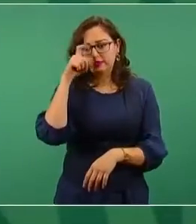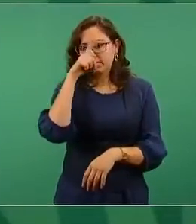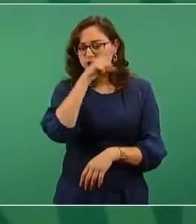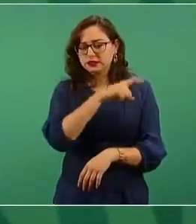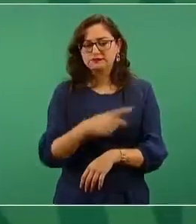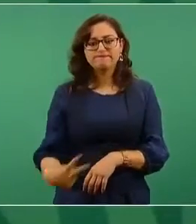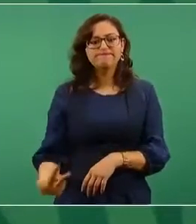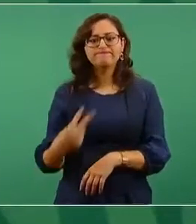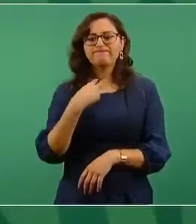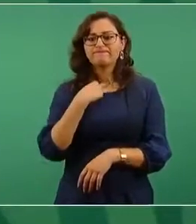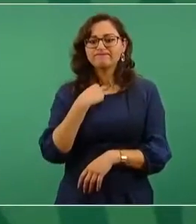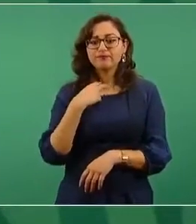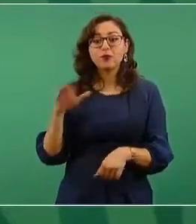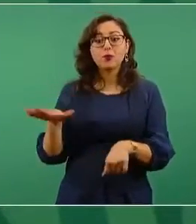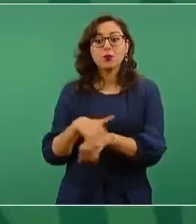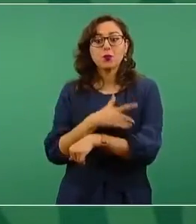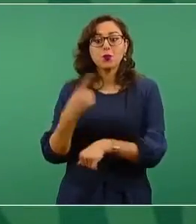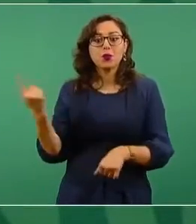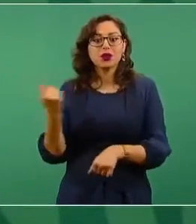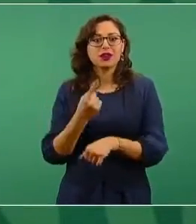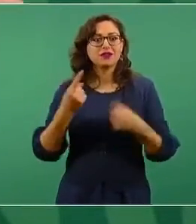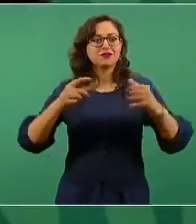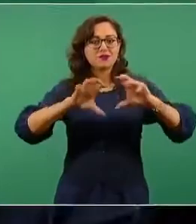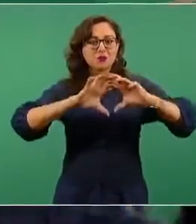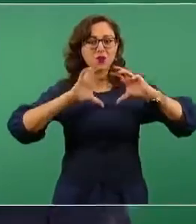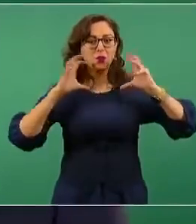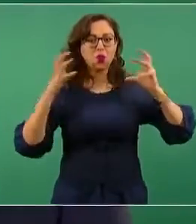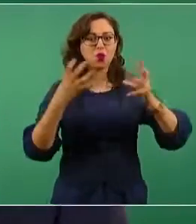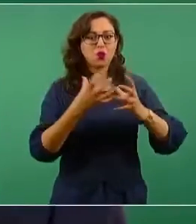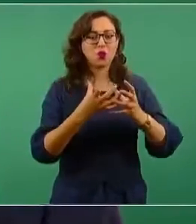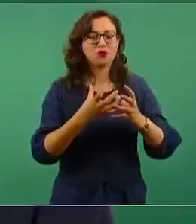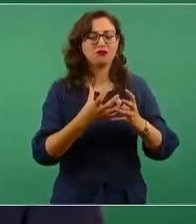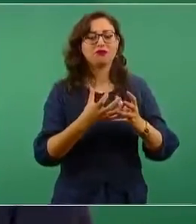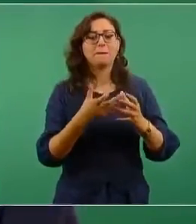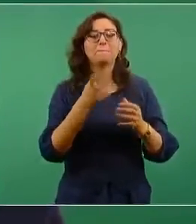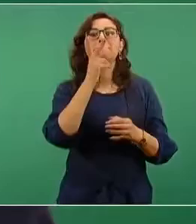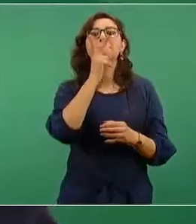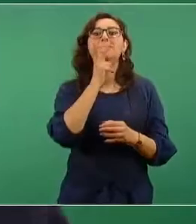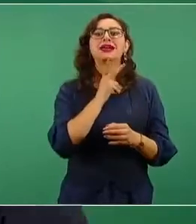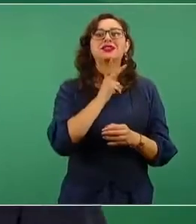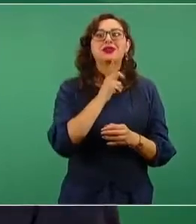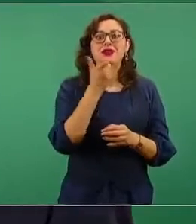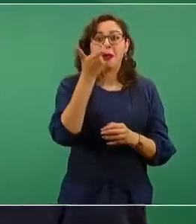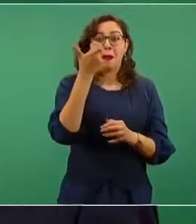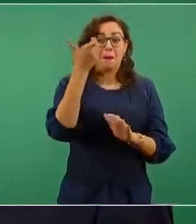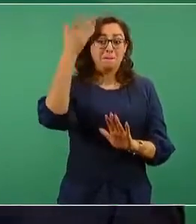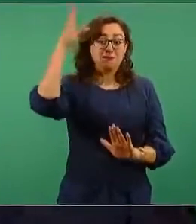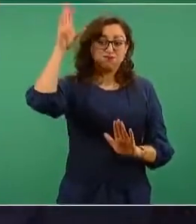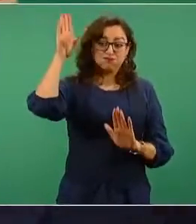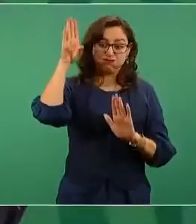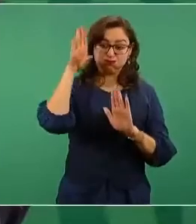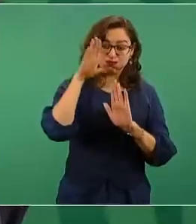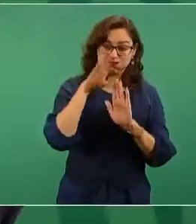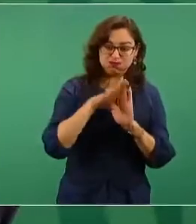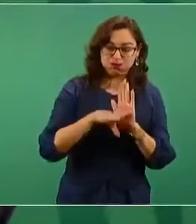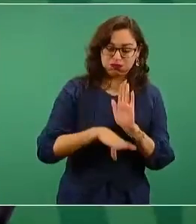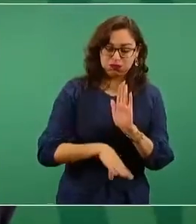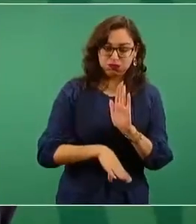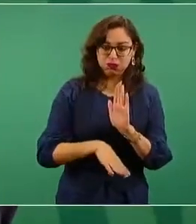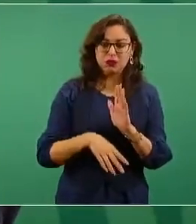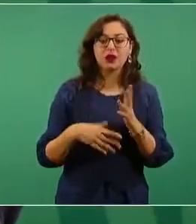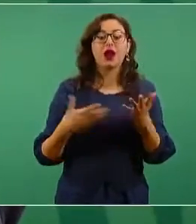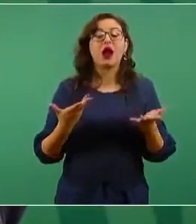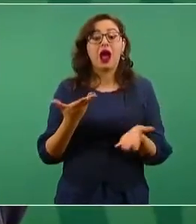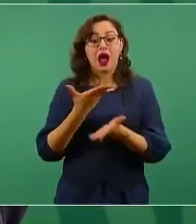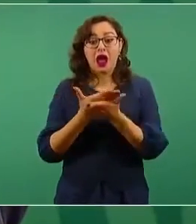de que se cayeron las ventas de gasolinas y de la caída del precio del petróleo. Este apoyo que por tercer año